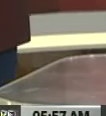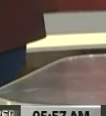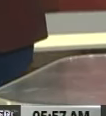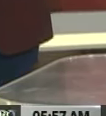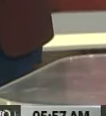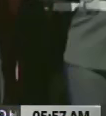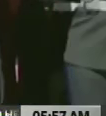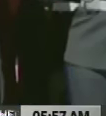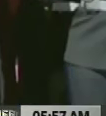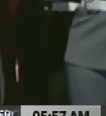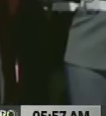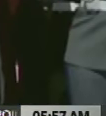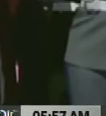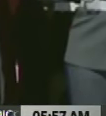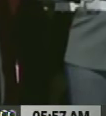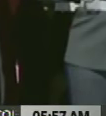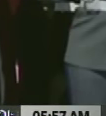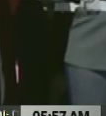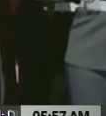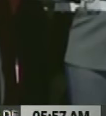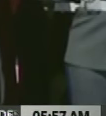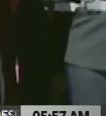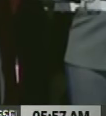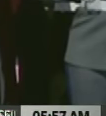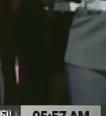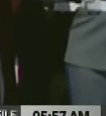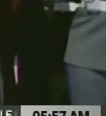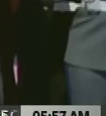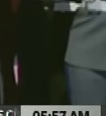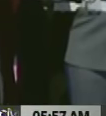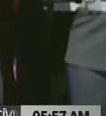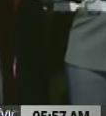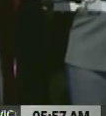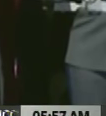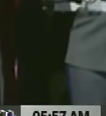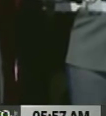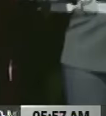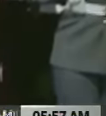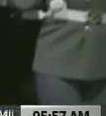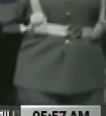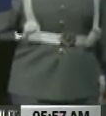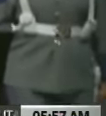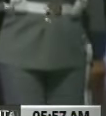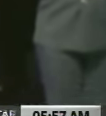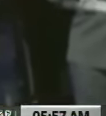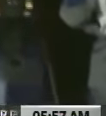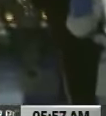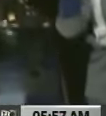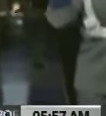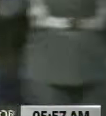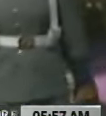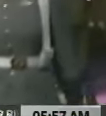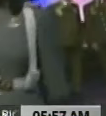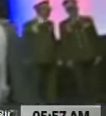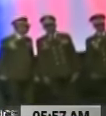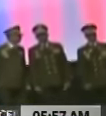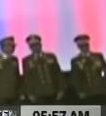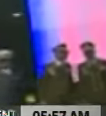Vamos a ver en vivo y directo el Panteón Nacional. Allí van a comenzar los actos de este